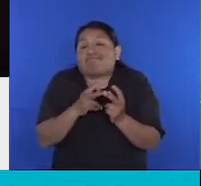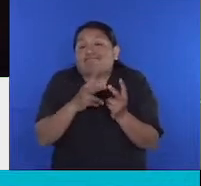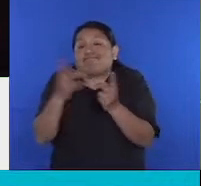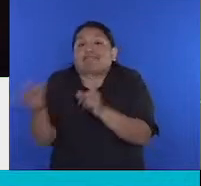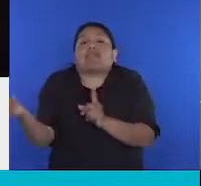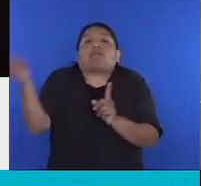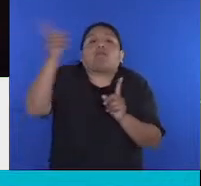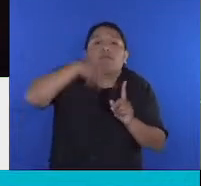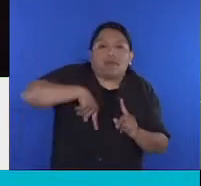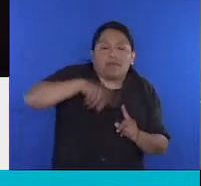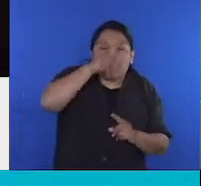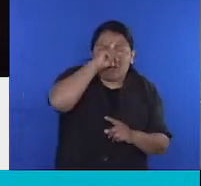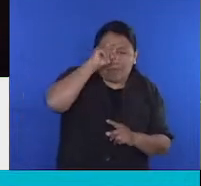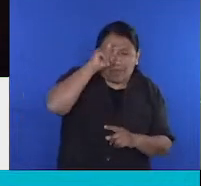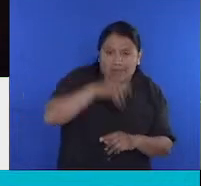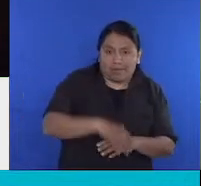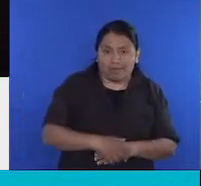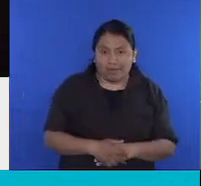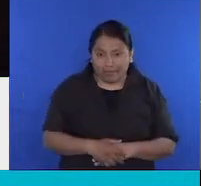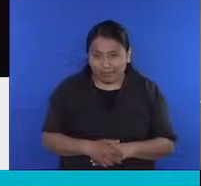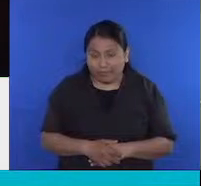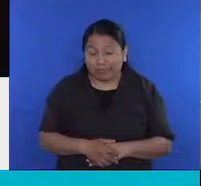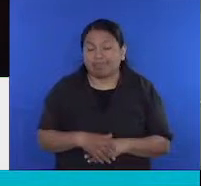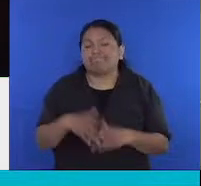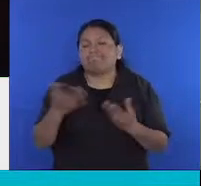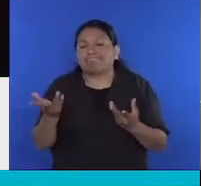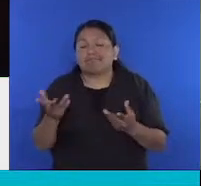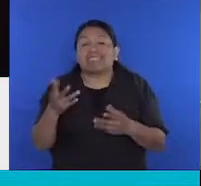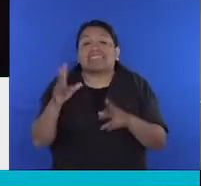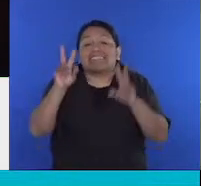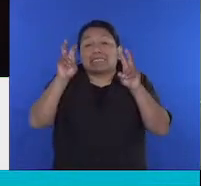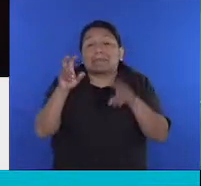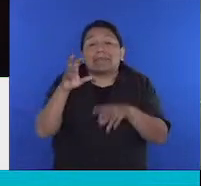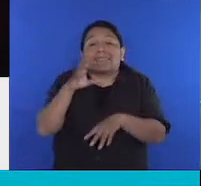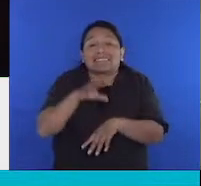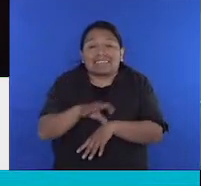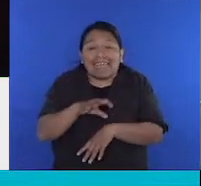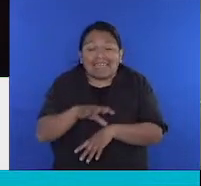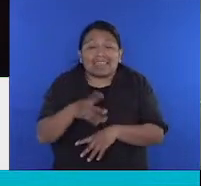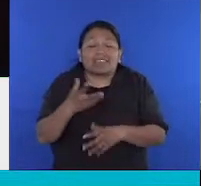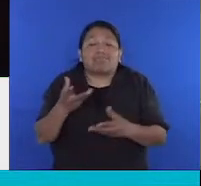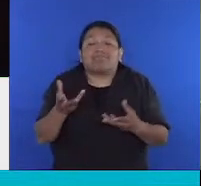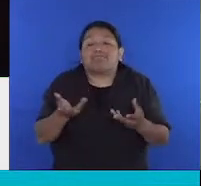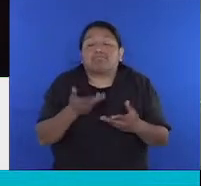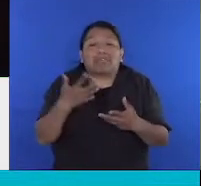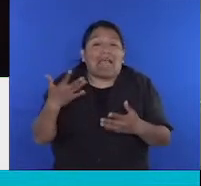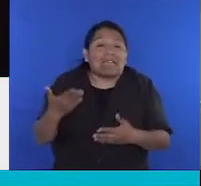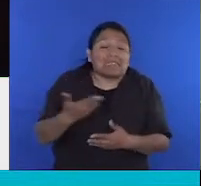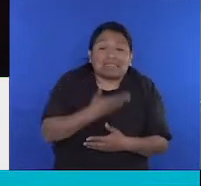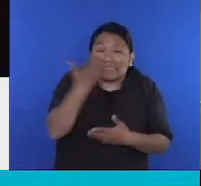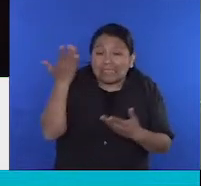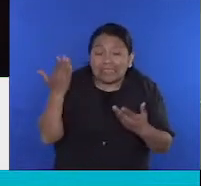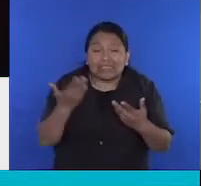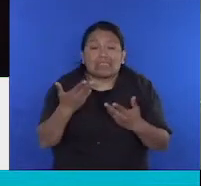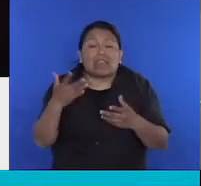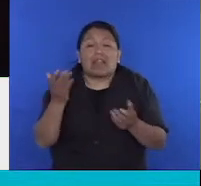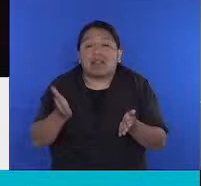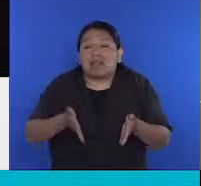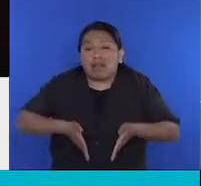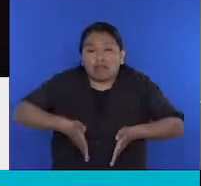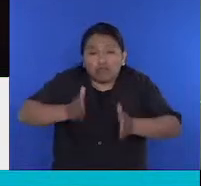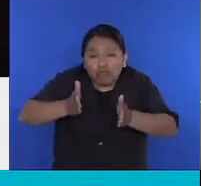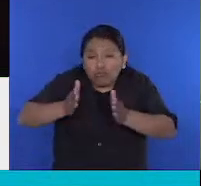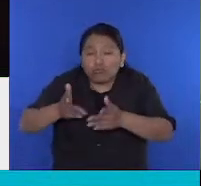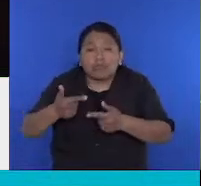Los problemas con el tema de la sangre, en caso de accidentes en la ruta, que son muy habituales en el interior de la